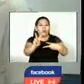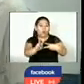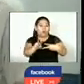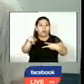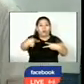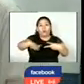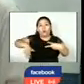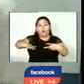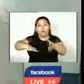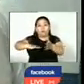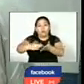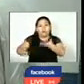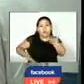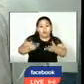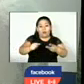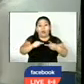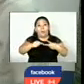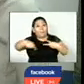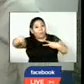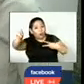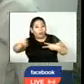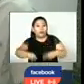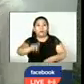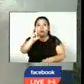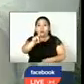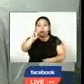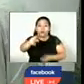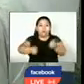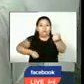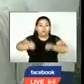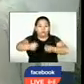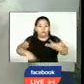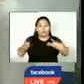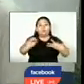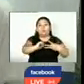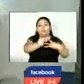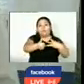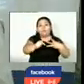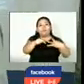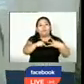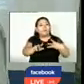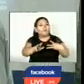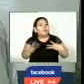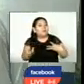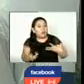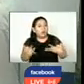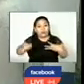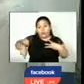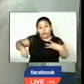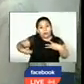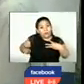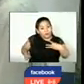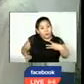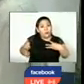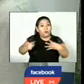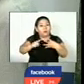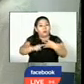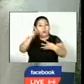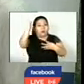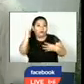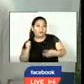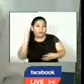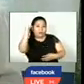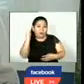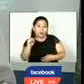Mexicanos y Apopa 12 pipas circuito número 3 Soyapango Ciudad